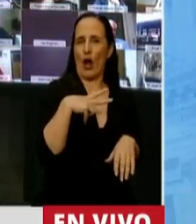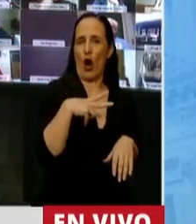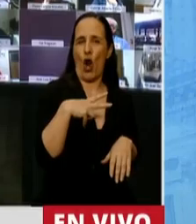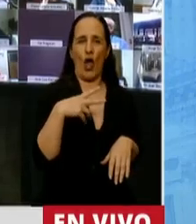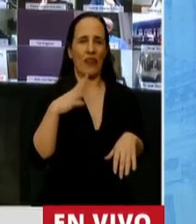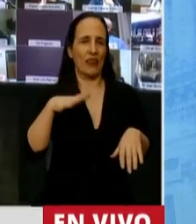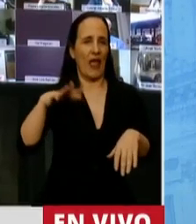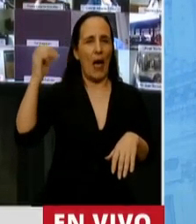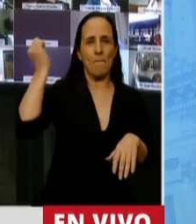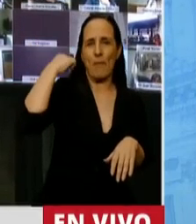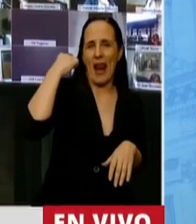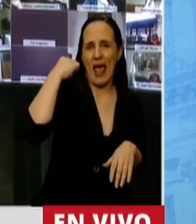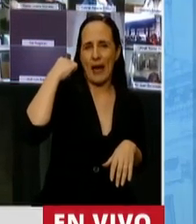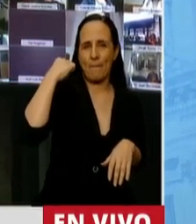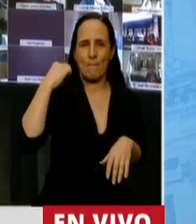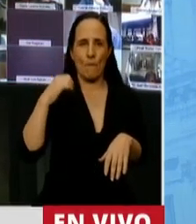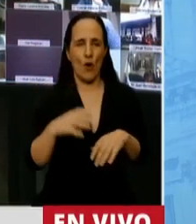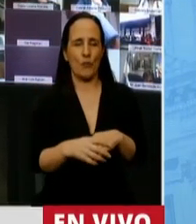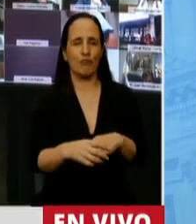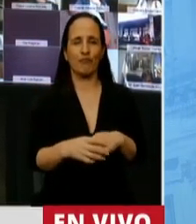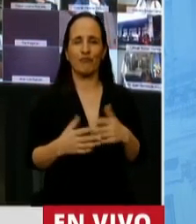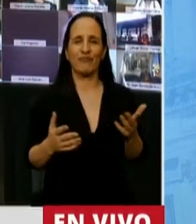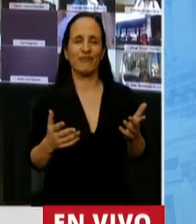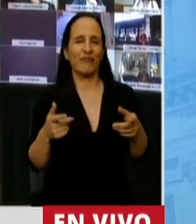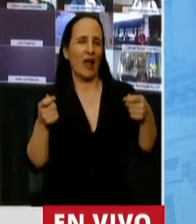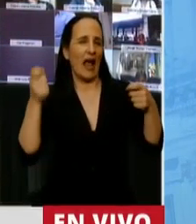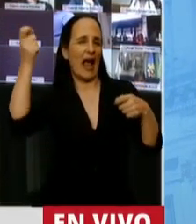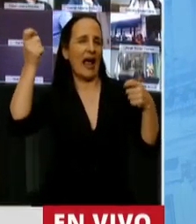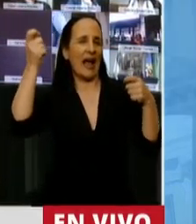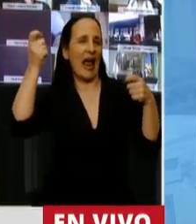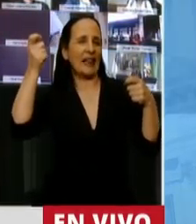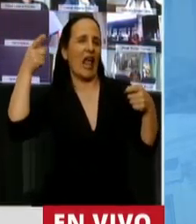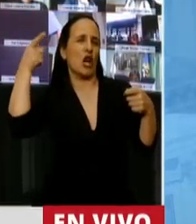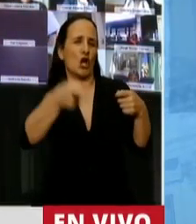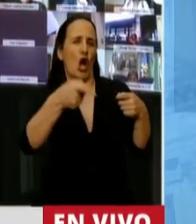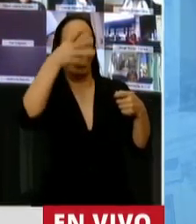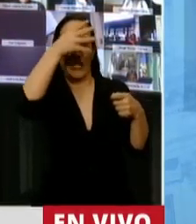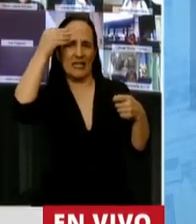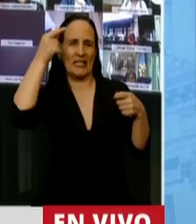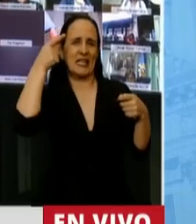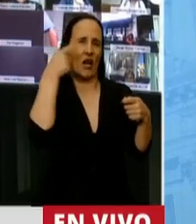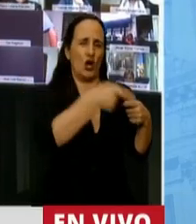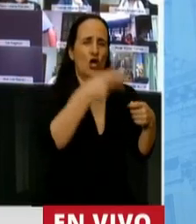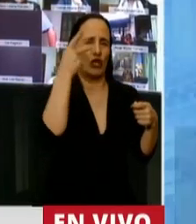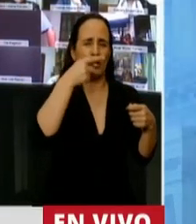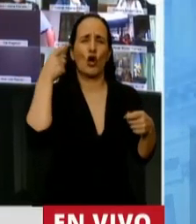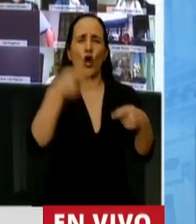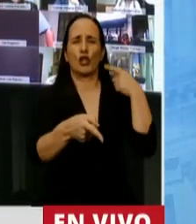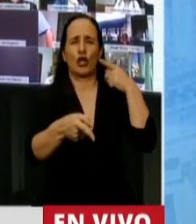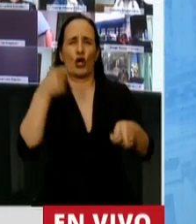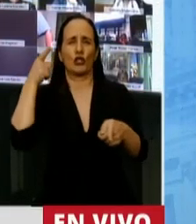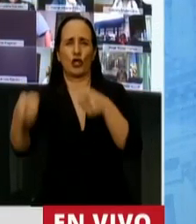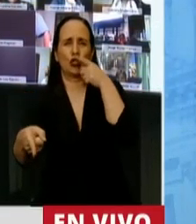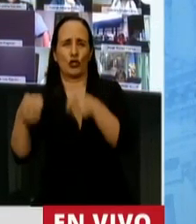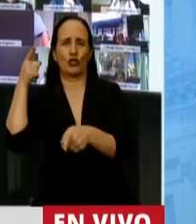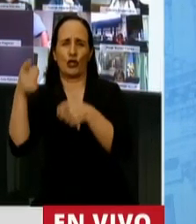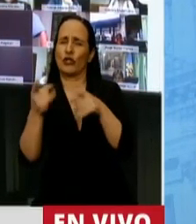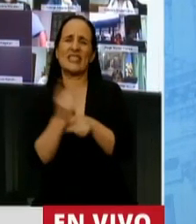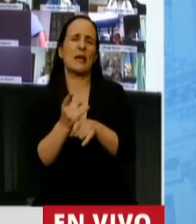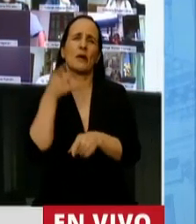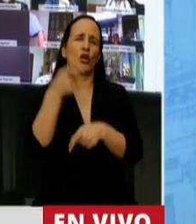de Palermo, viste, con el cartel ese contra Cristina, contra Né, todos están en contra, siempre en